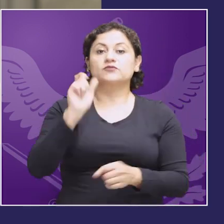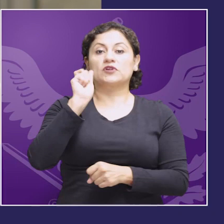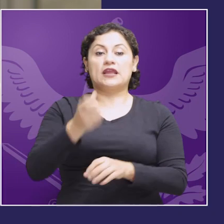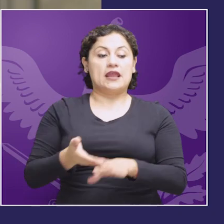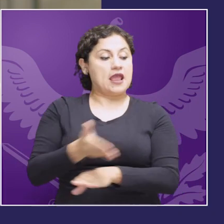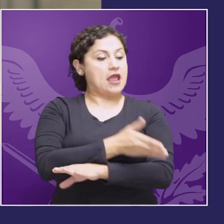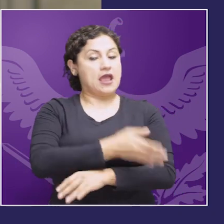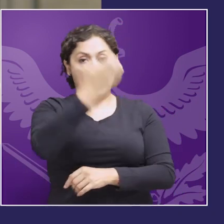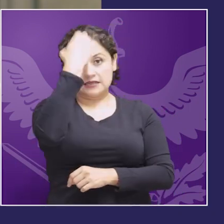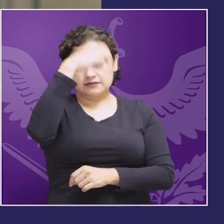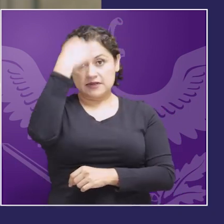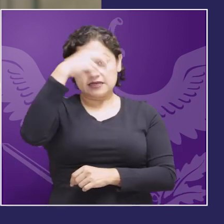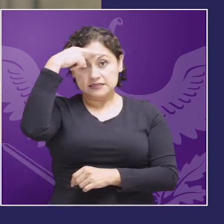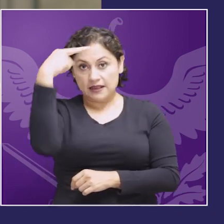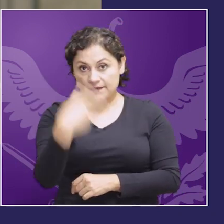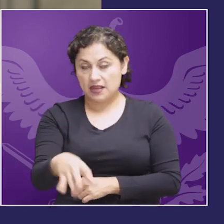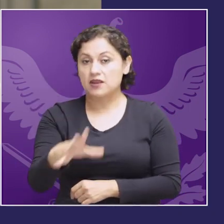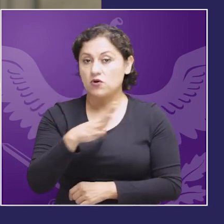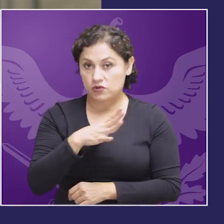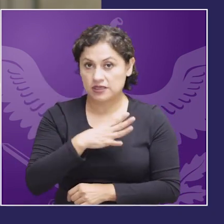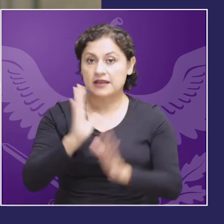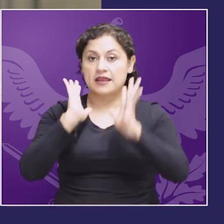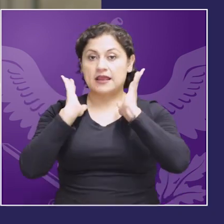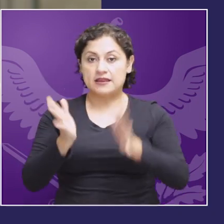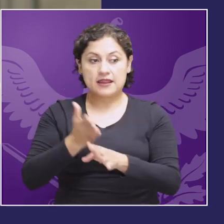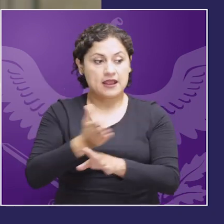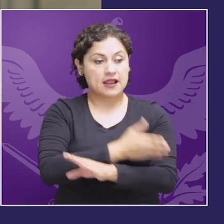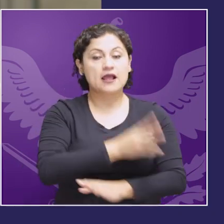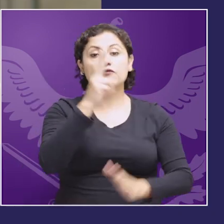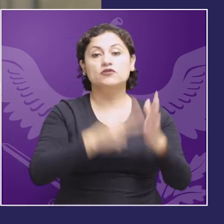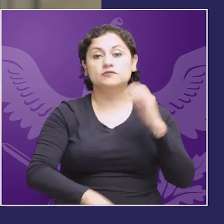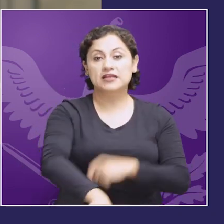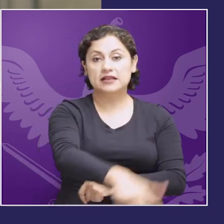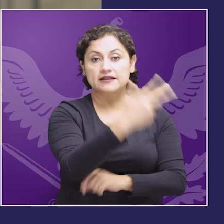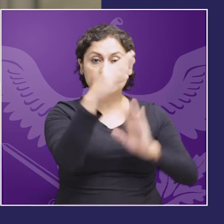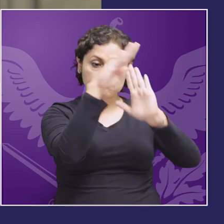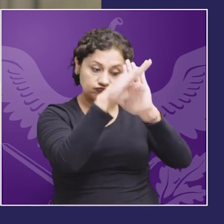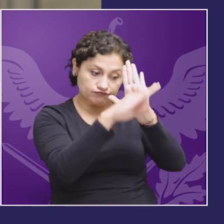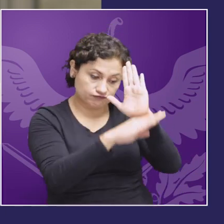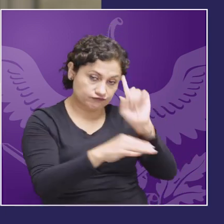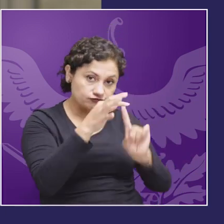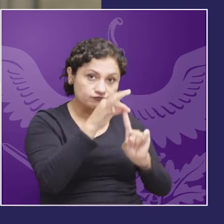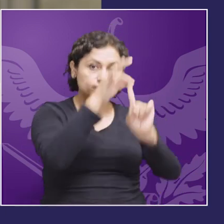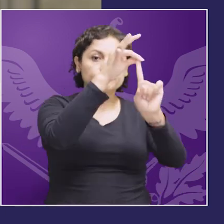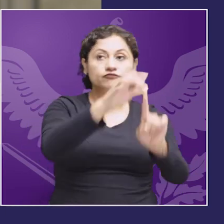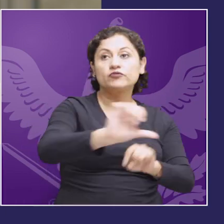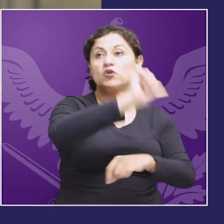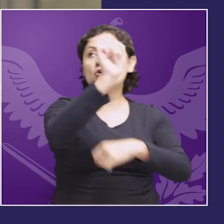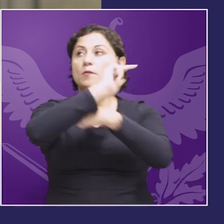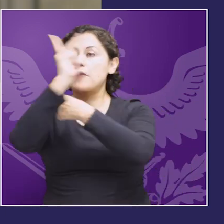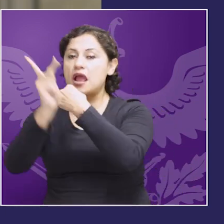que nos paramos sobre la experiencia que traía ya México, que había dictado un protocolo en el